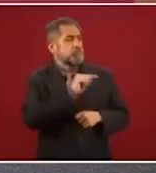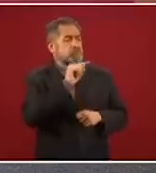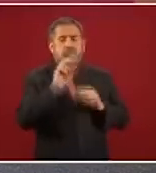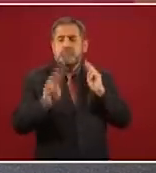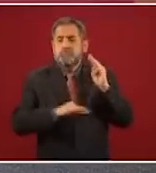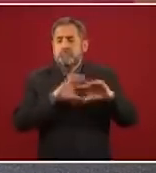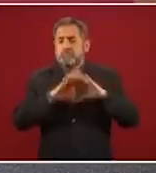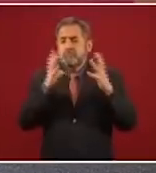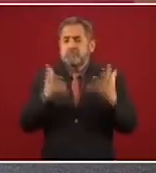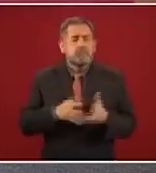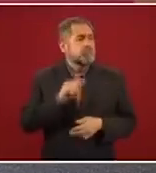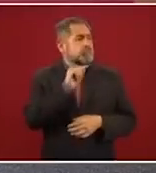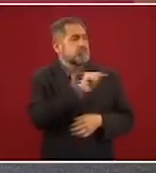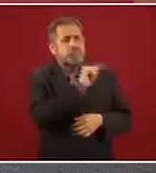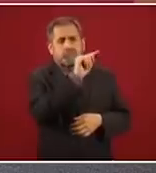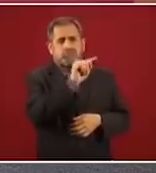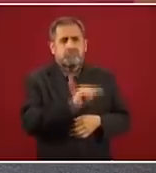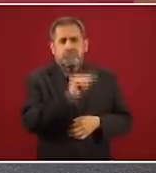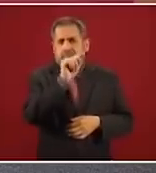en varios